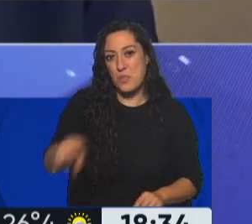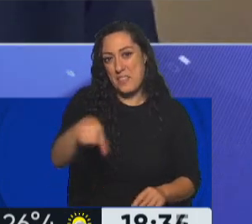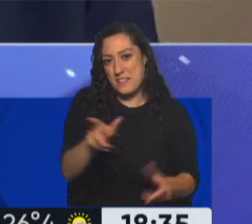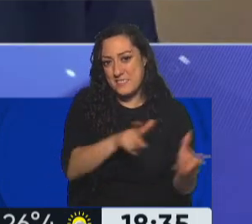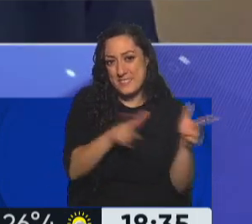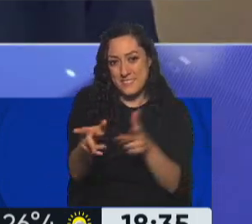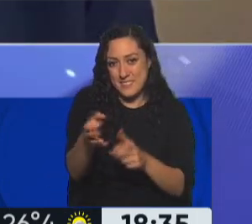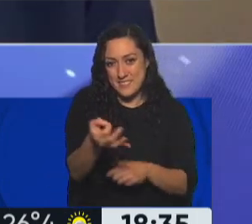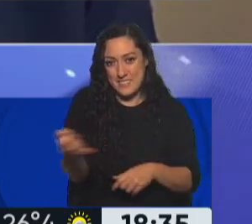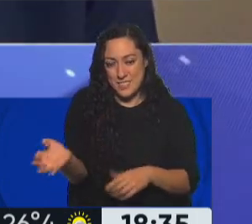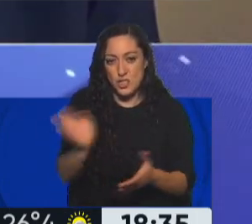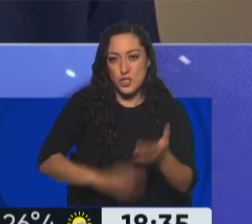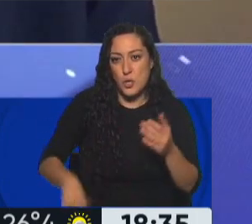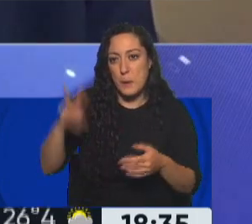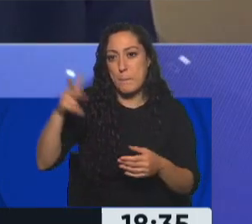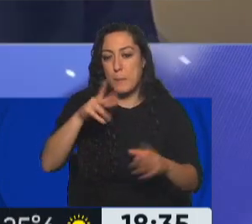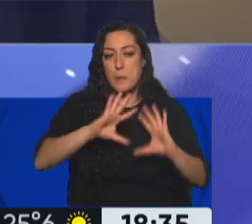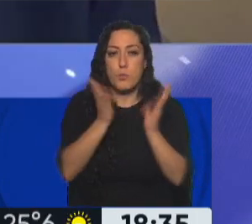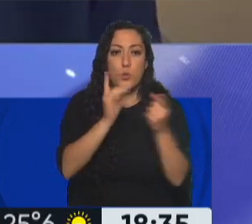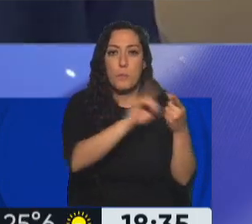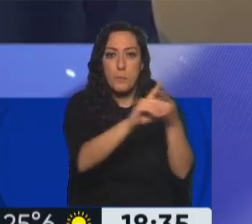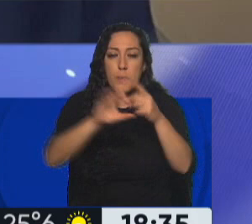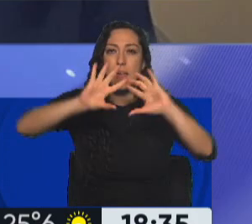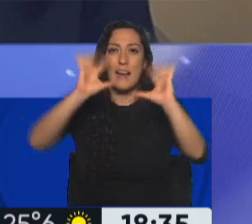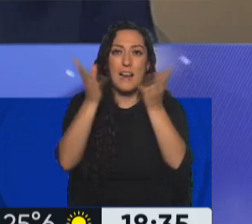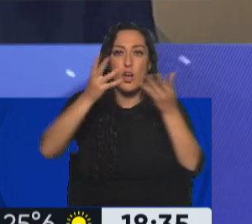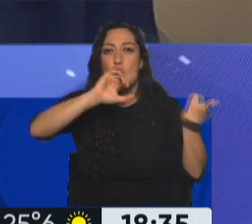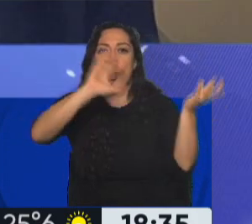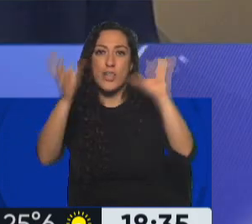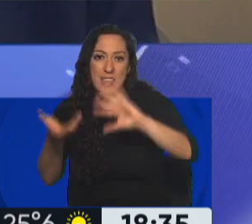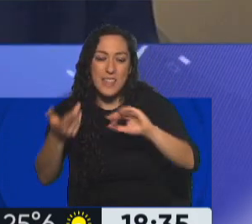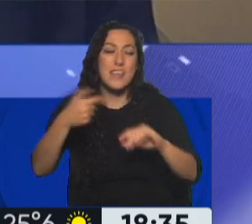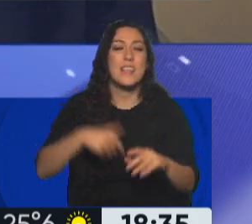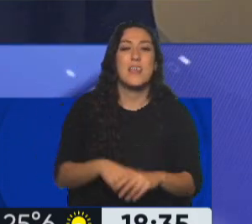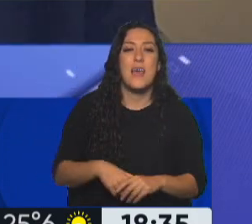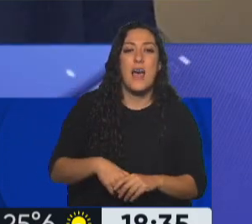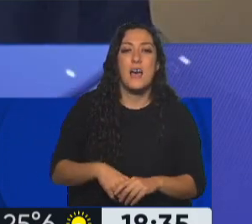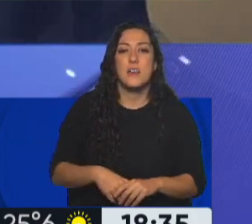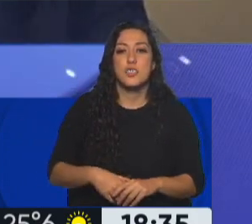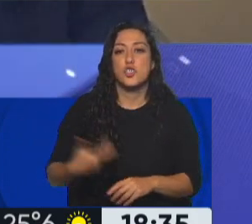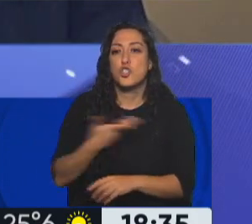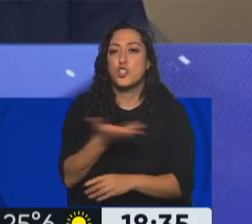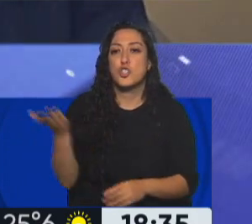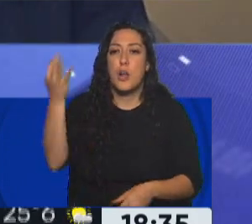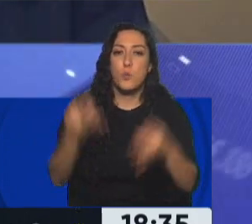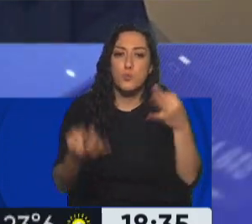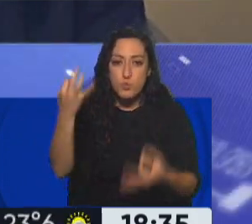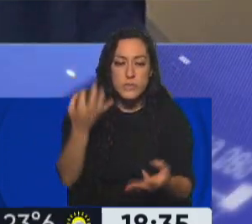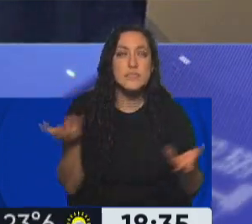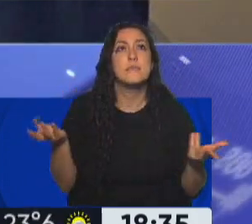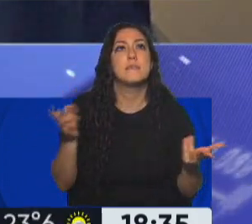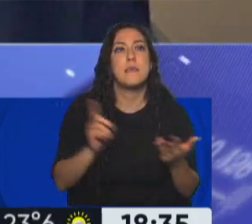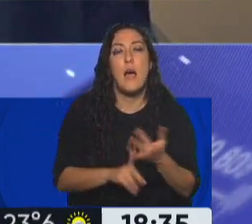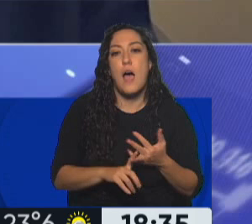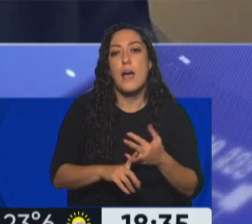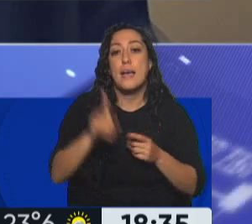de la relación con el planeta, de la ecología, la justicia social, el tema de